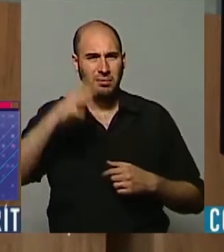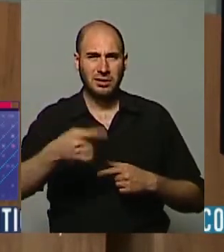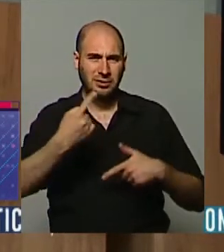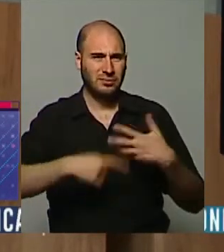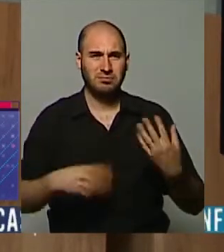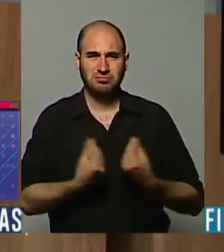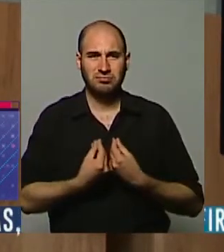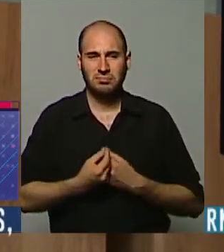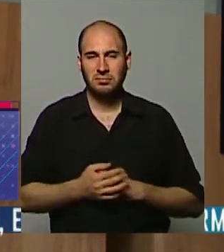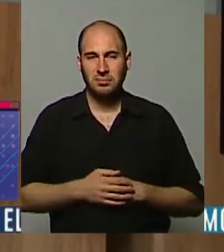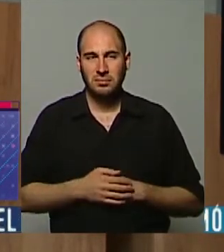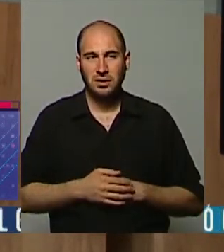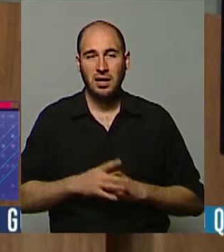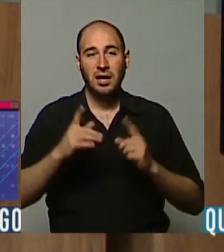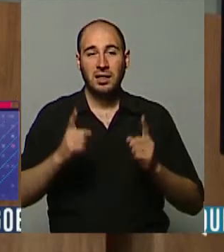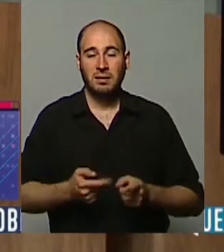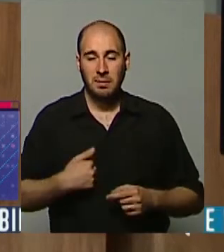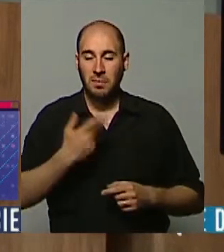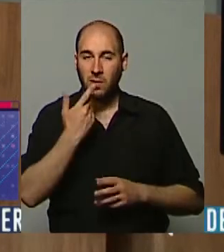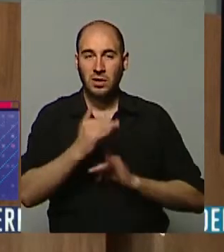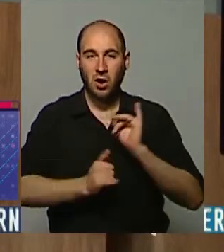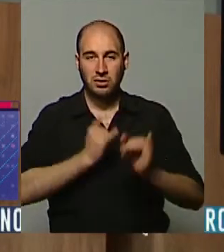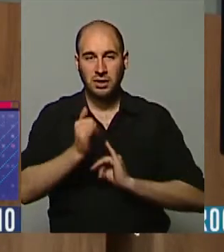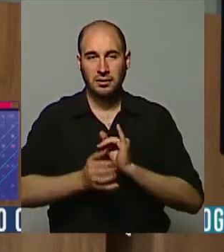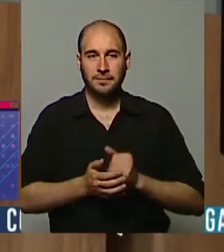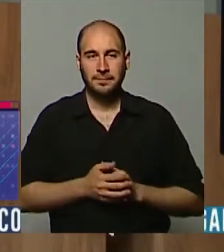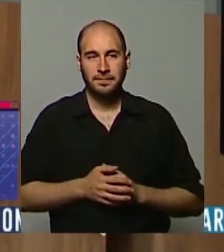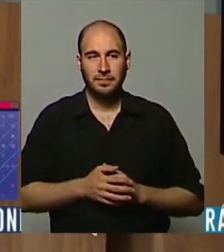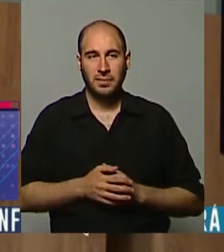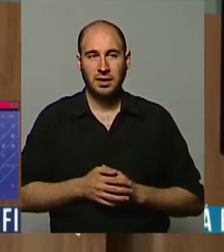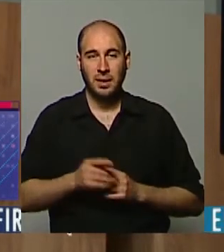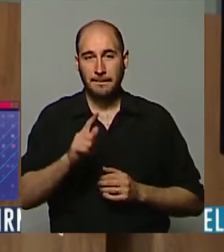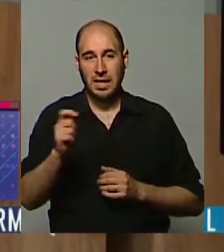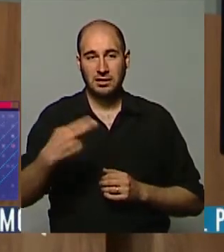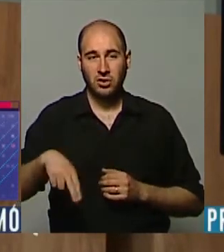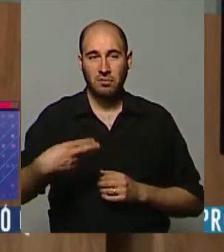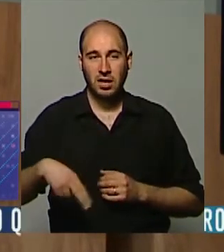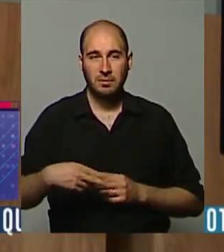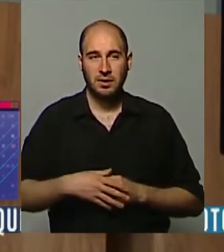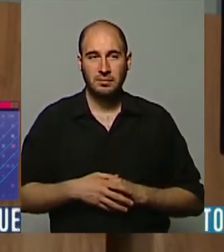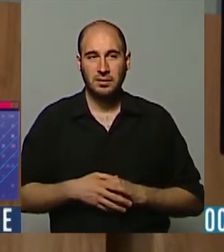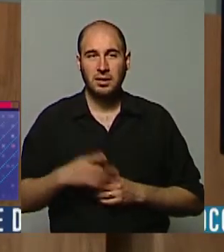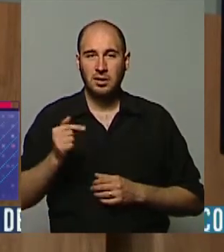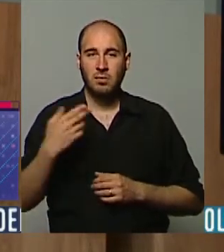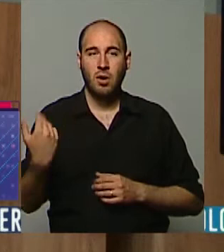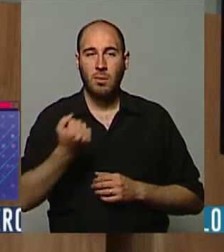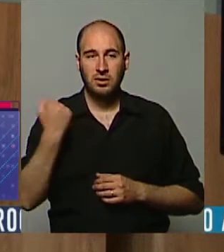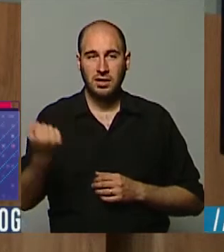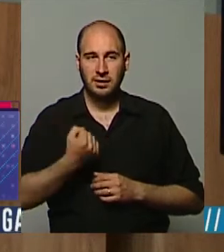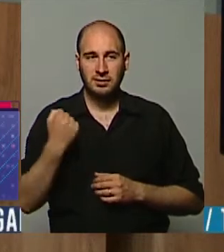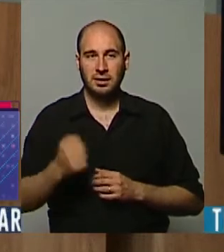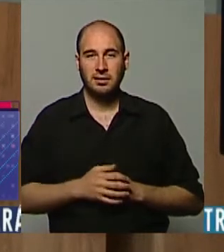tipo. Así que bueno, también me gustaría comentarles que este mes de noviembre ha sido muy importante a la hora